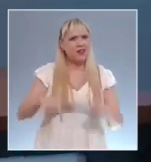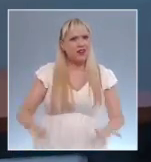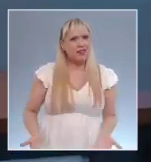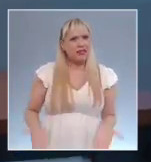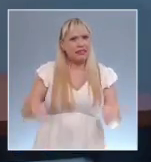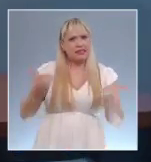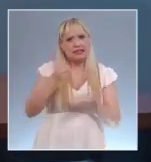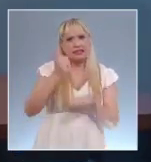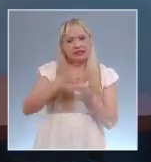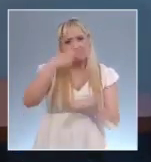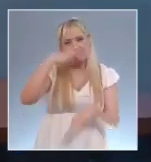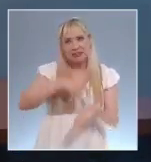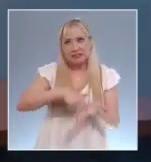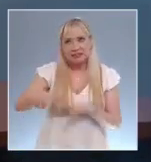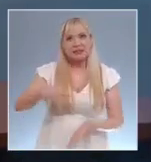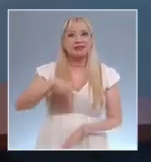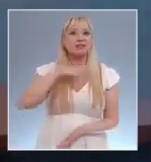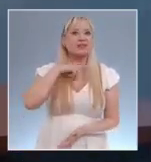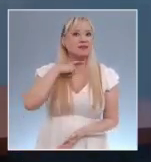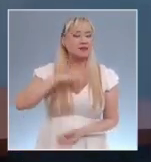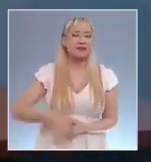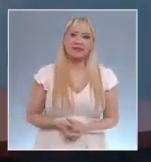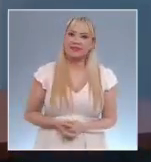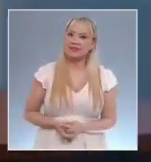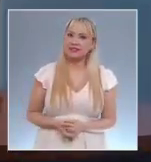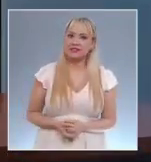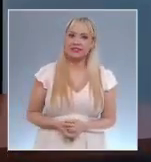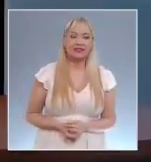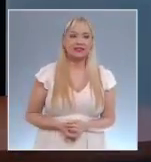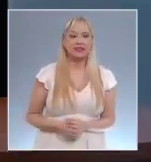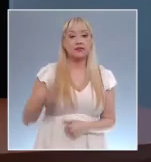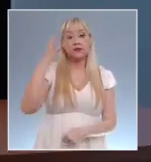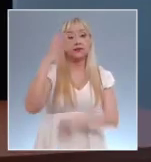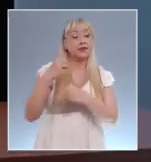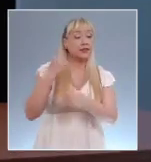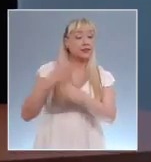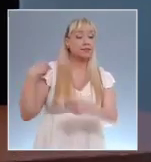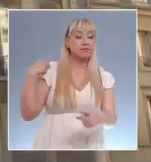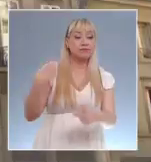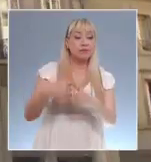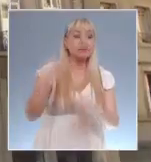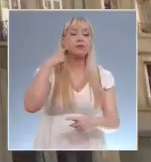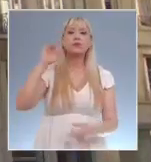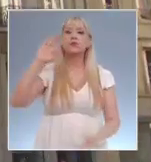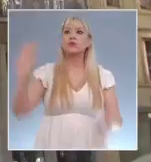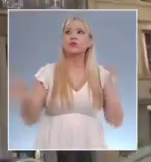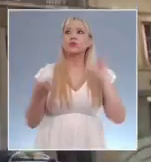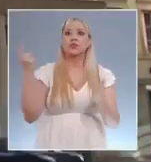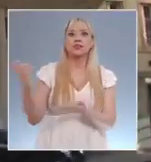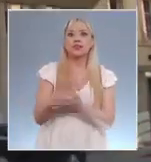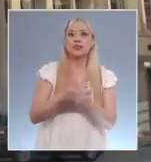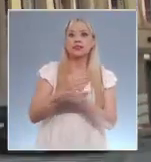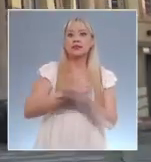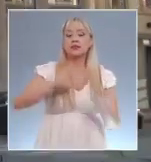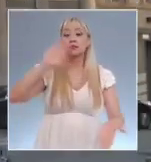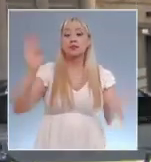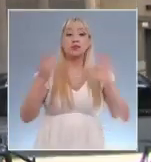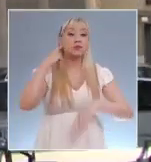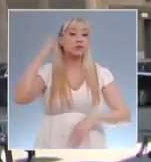Por primera vez en 4 años, la riqueza mundial disminuyó en un 2.4% en 2022, es